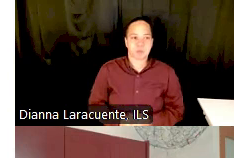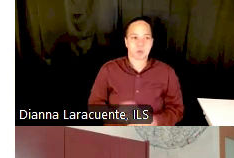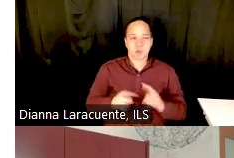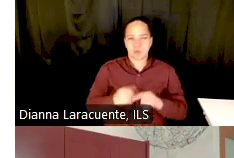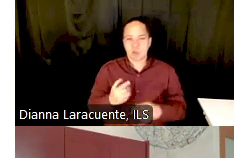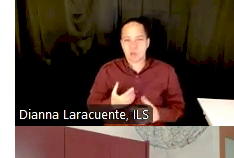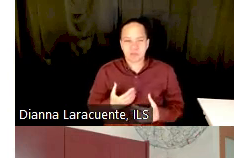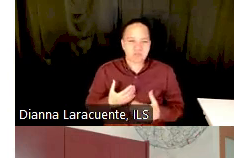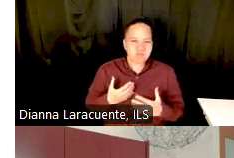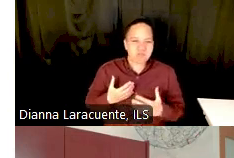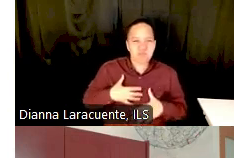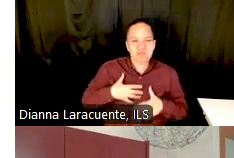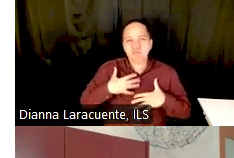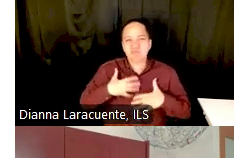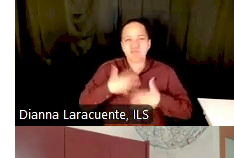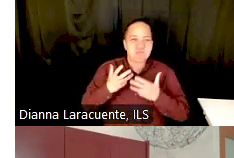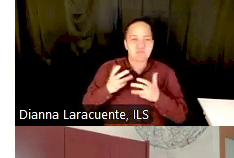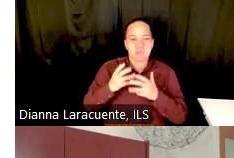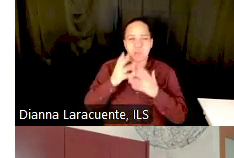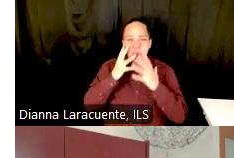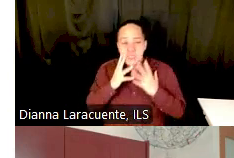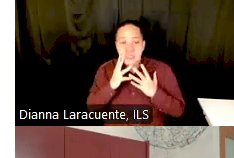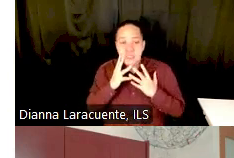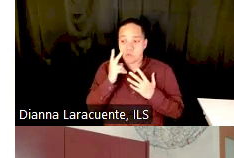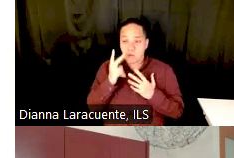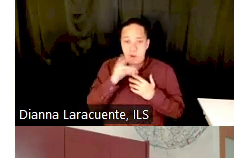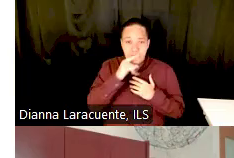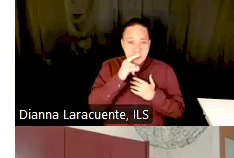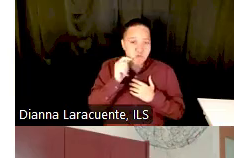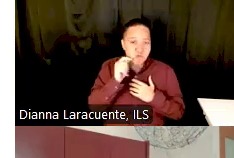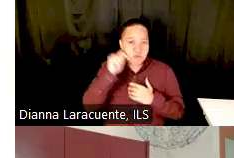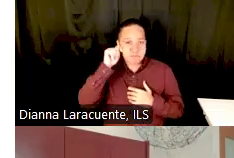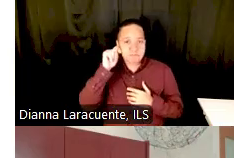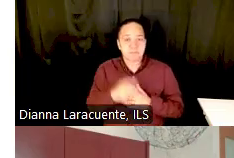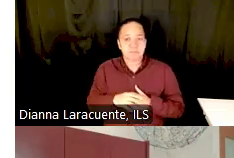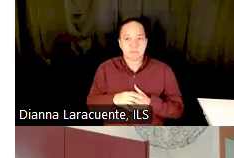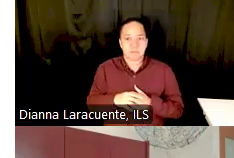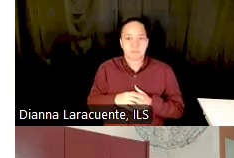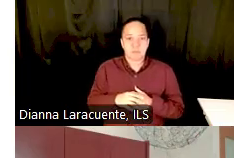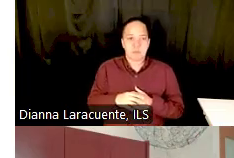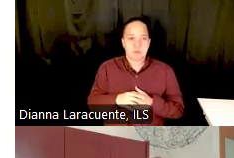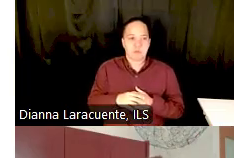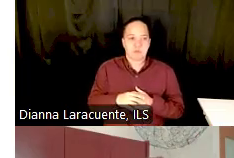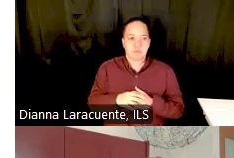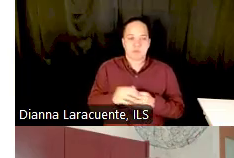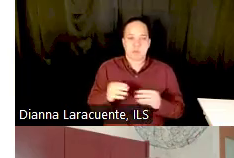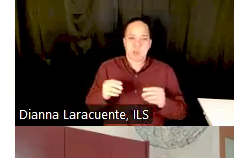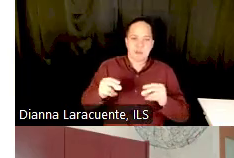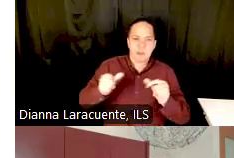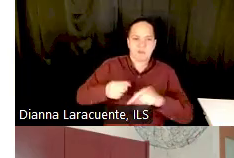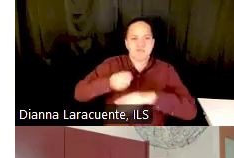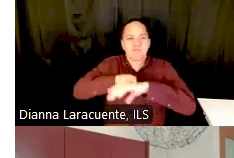esa tristeza que vemos en el niño adolescente, más allá de ir enseguida a